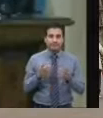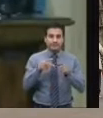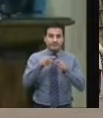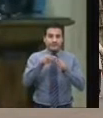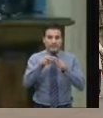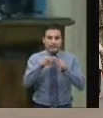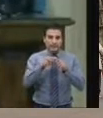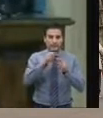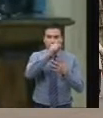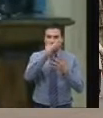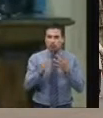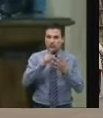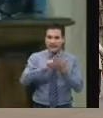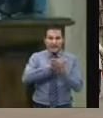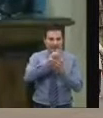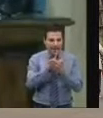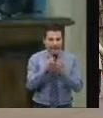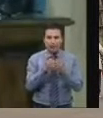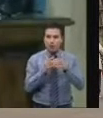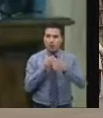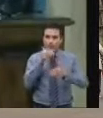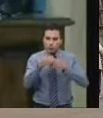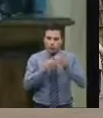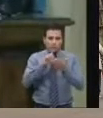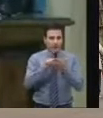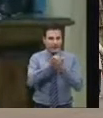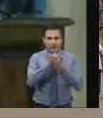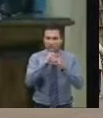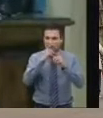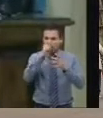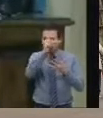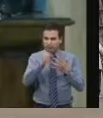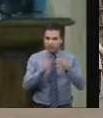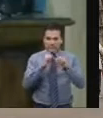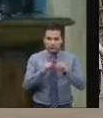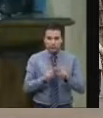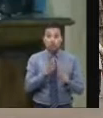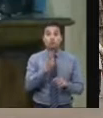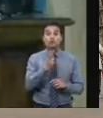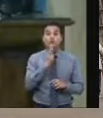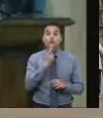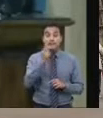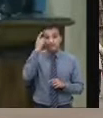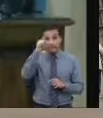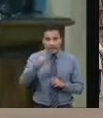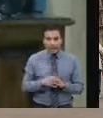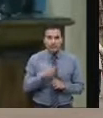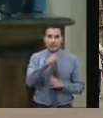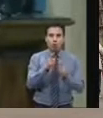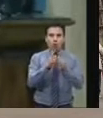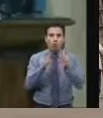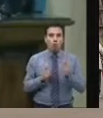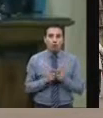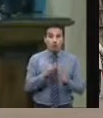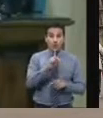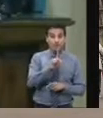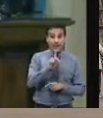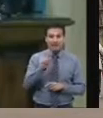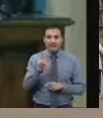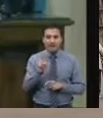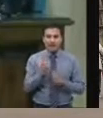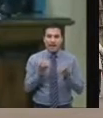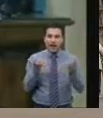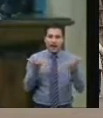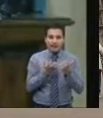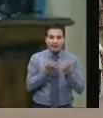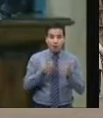herramientas legales y mecanismos legales con que cuente para que esta estrategia simulada, reincidente y